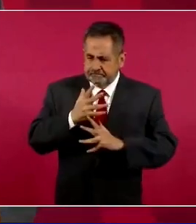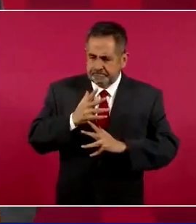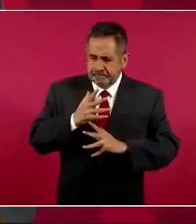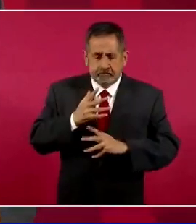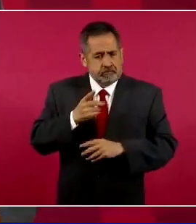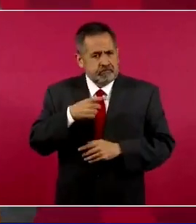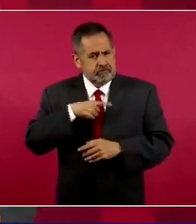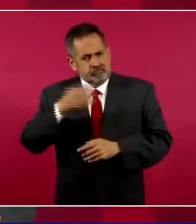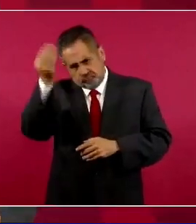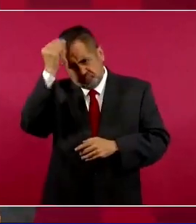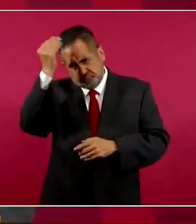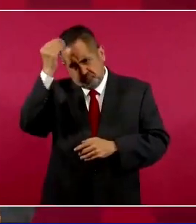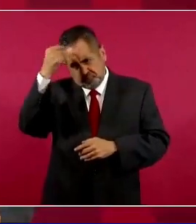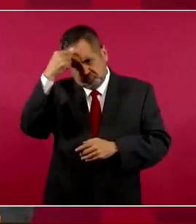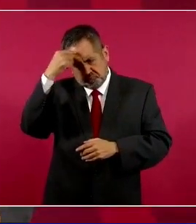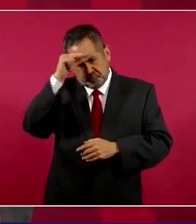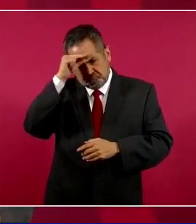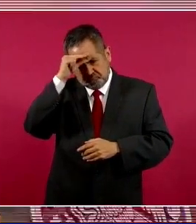sabios cambiar de opinión.